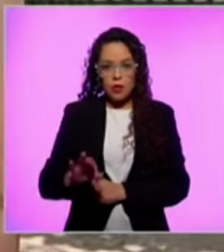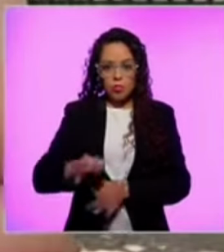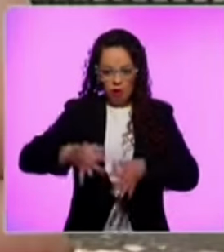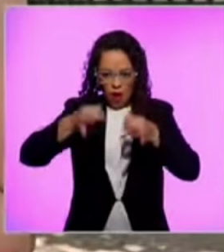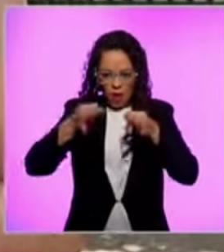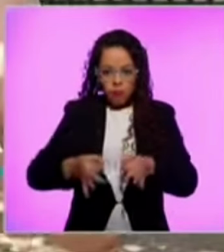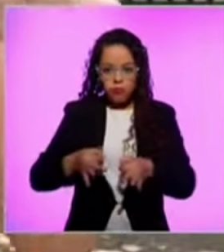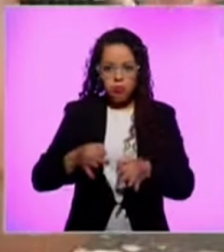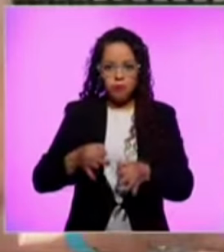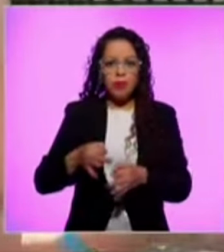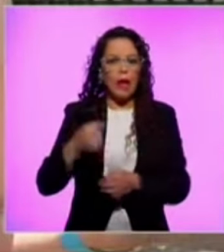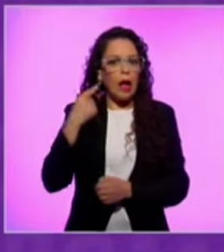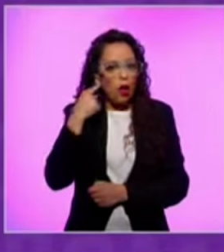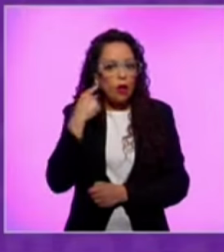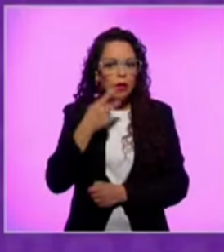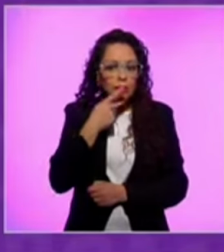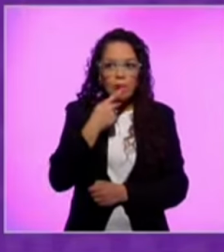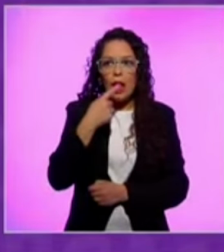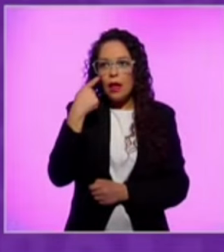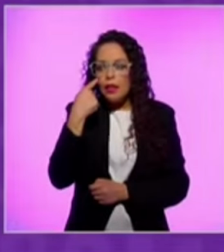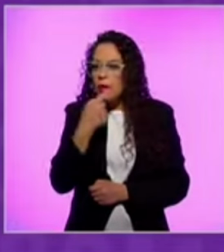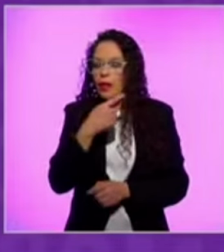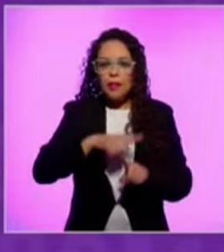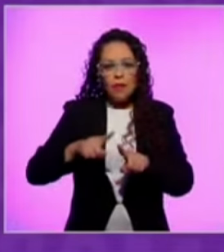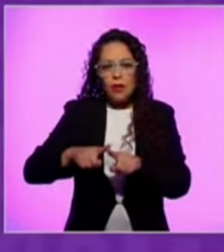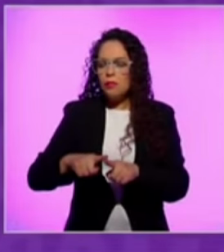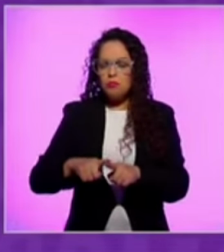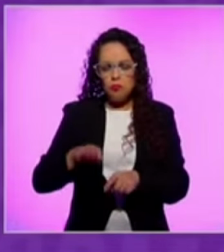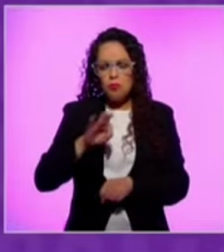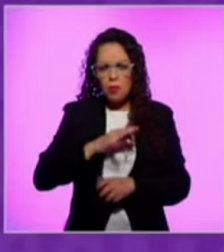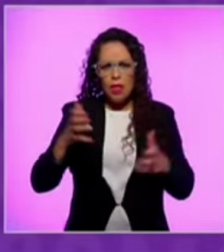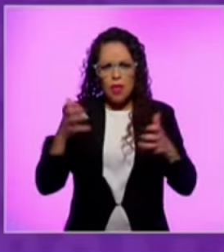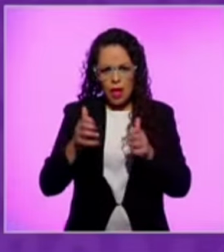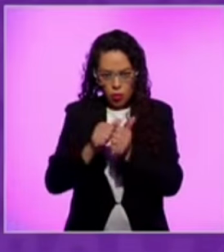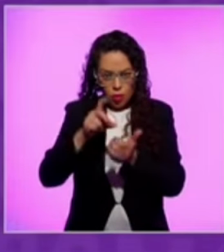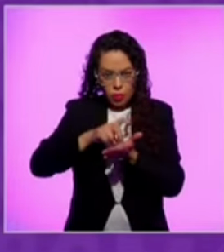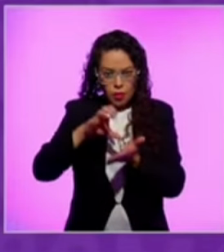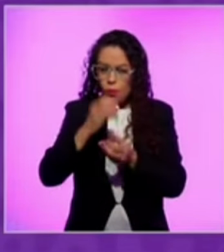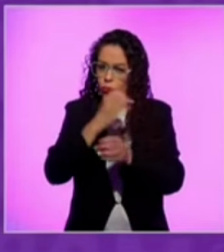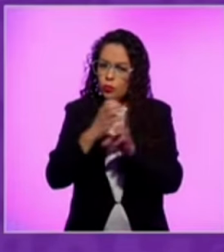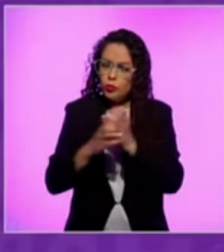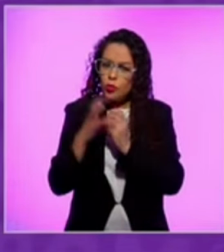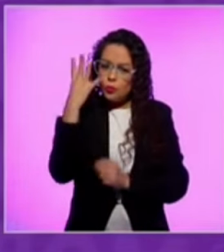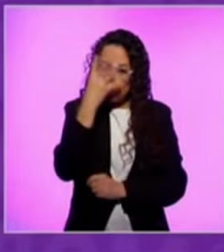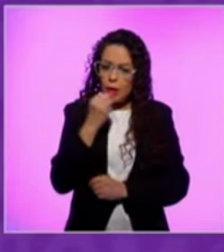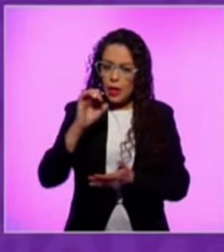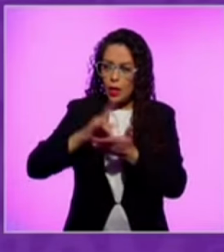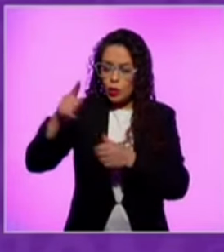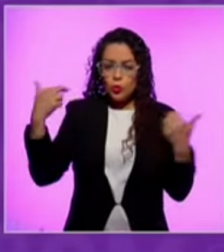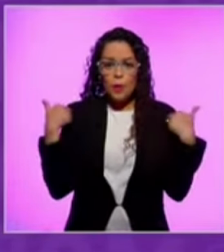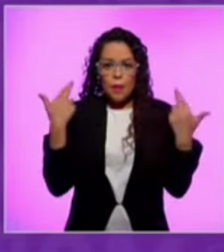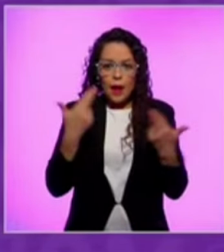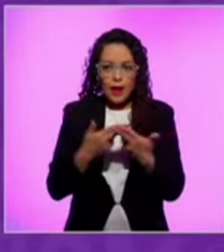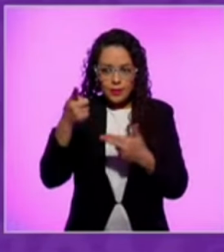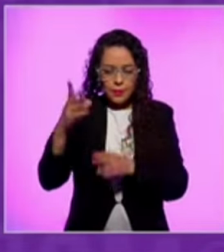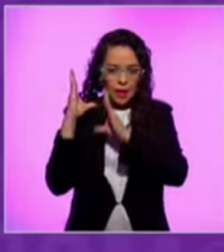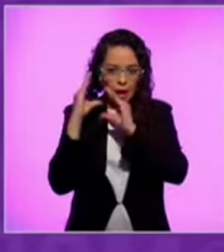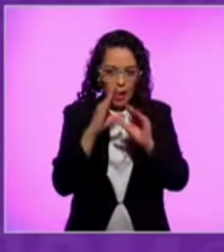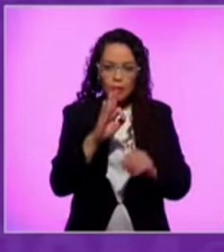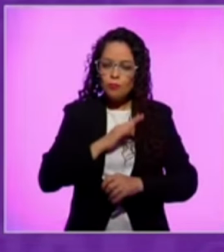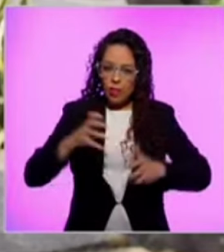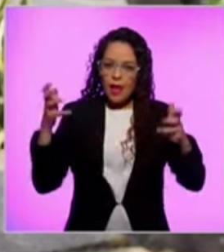presentarnos en un escenario y hacer algo bonito. Gracias al apoyo de su maestra de pole dance, Mildred puede practicar esta disciplina.